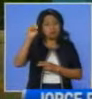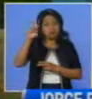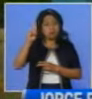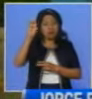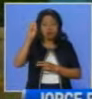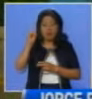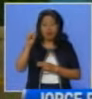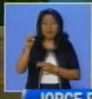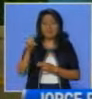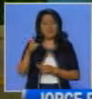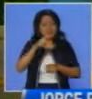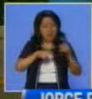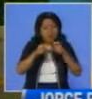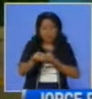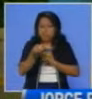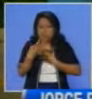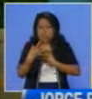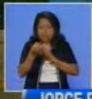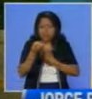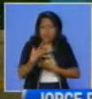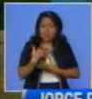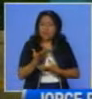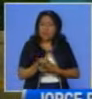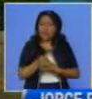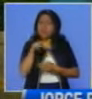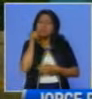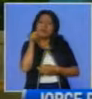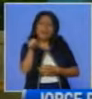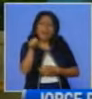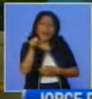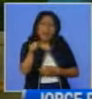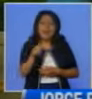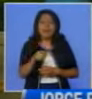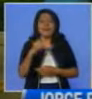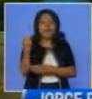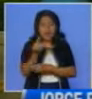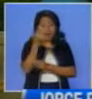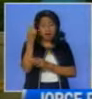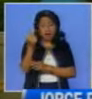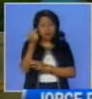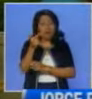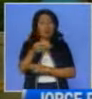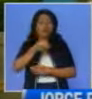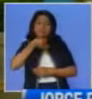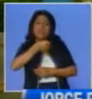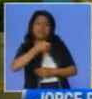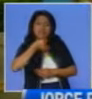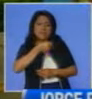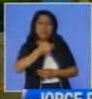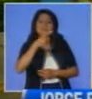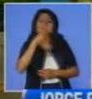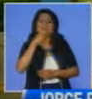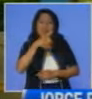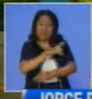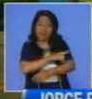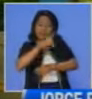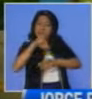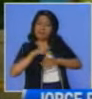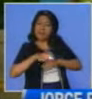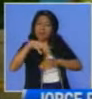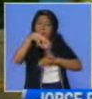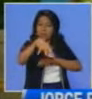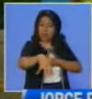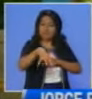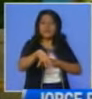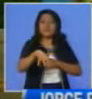nos manifestó que el único funcionario autorizado dentro del IES para dar entrevistas era el director provincial de la Caja